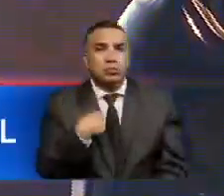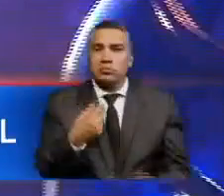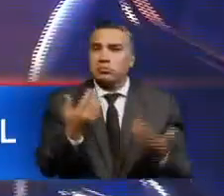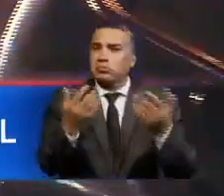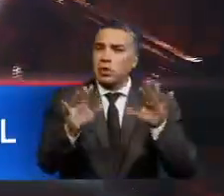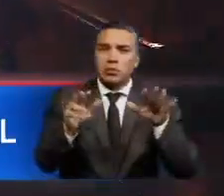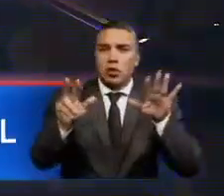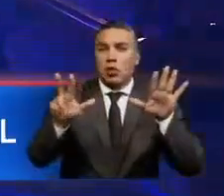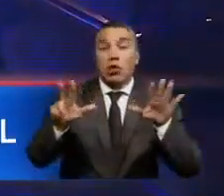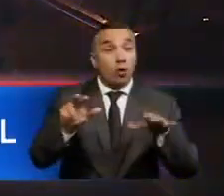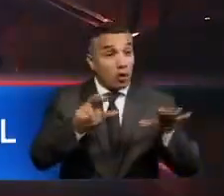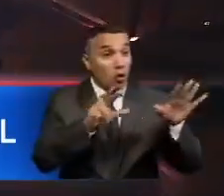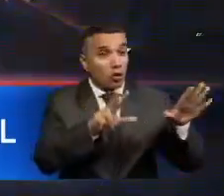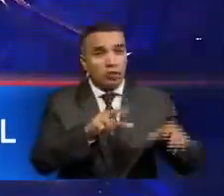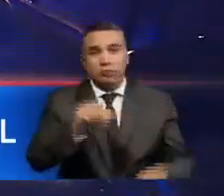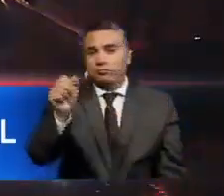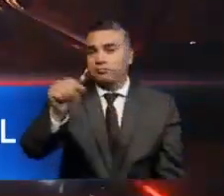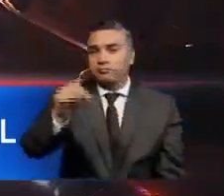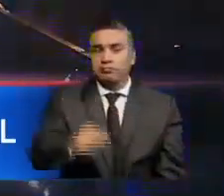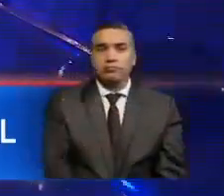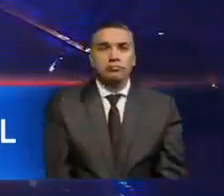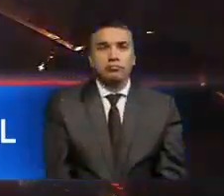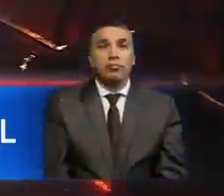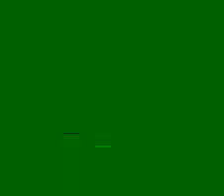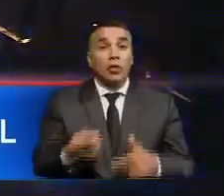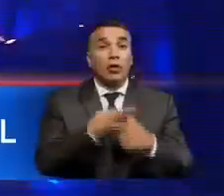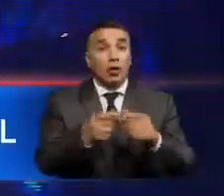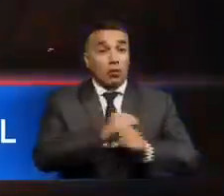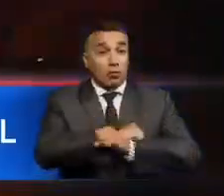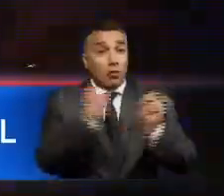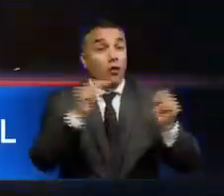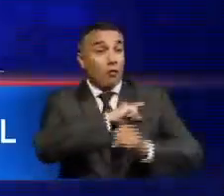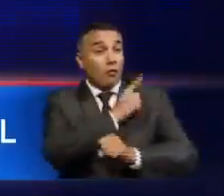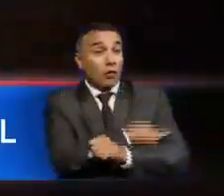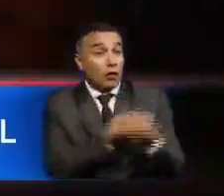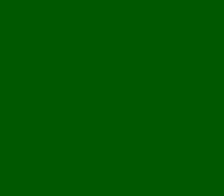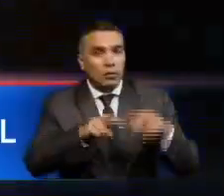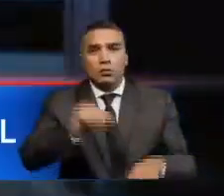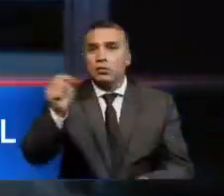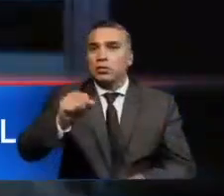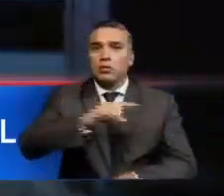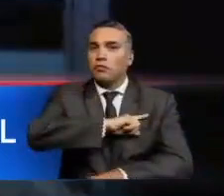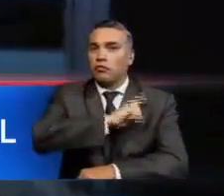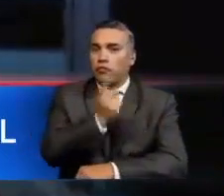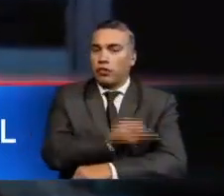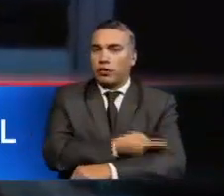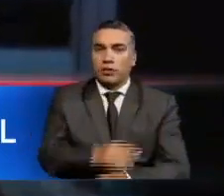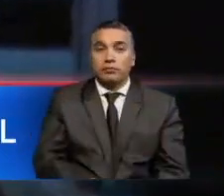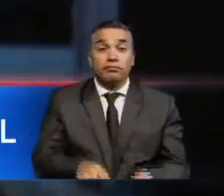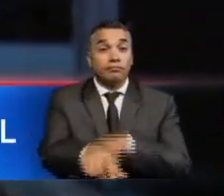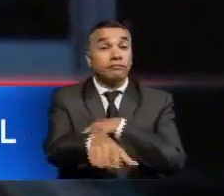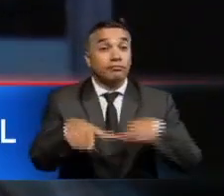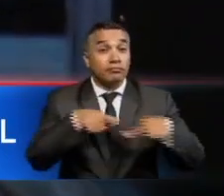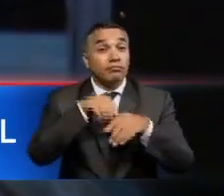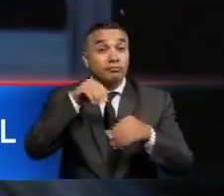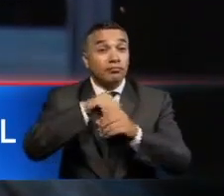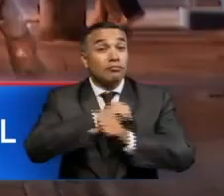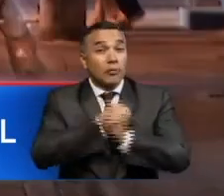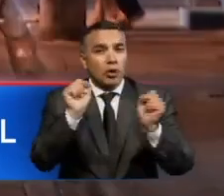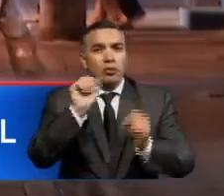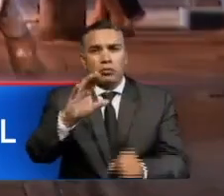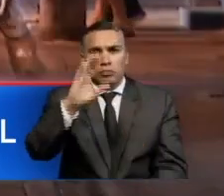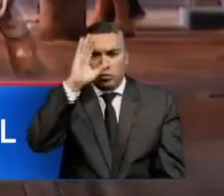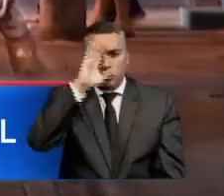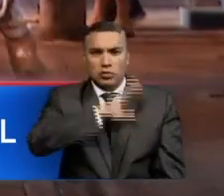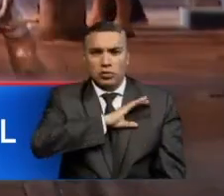disparos. ¿8 disparos? Oye, ¿y la explosión fuerte también? Fue fuerte, fue fuerte. En la escena del suceso, la